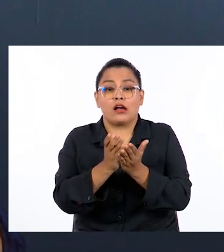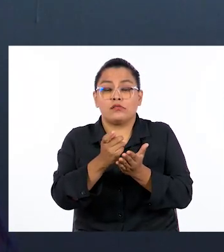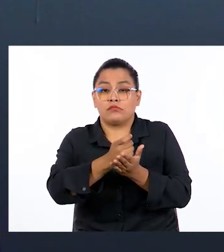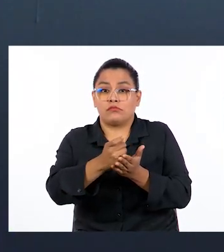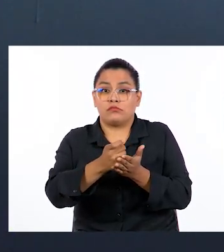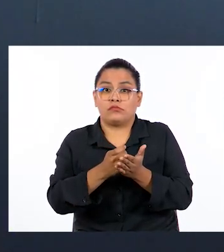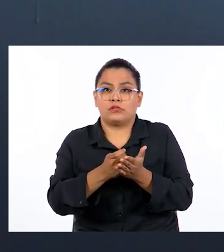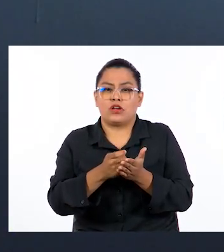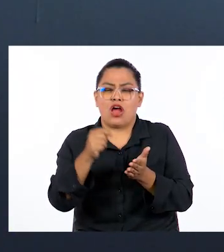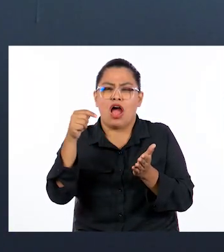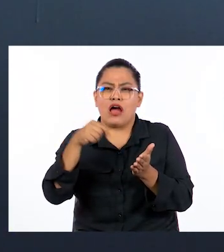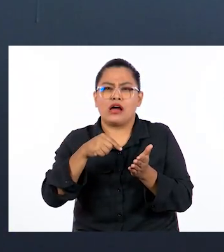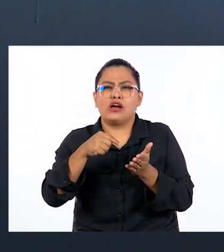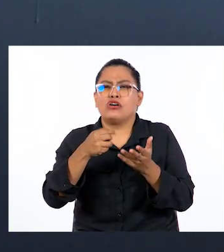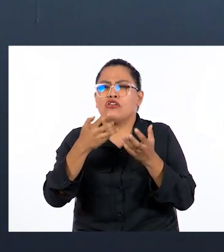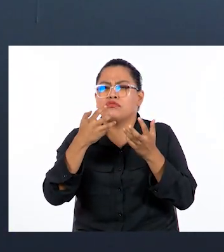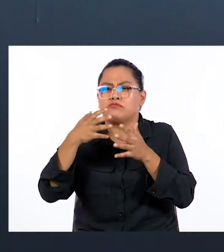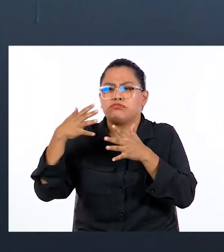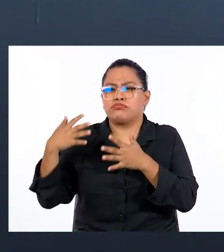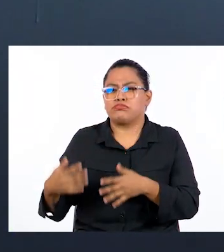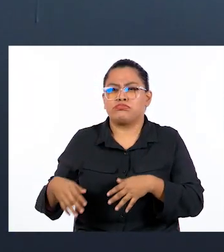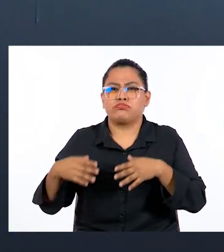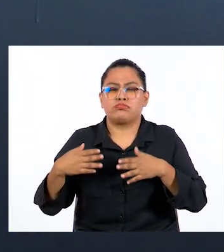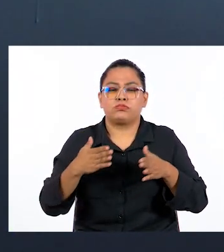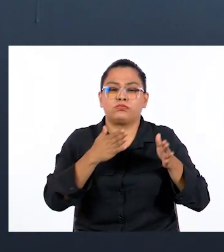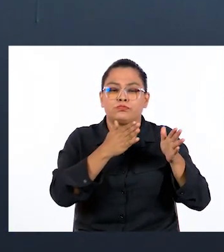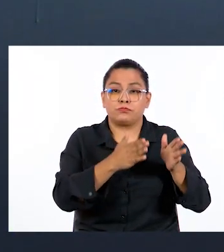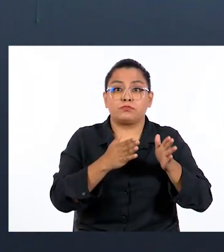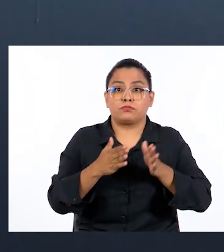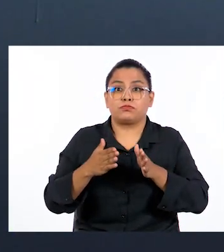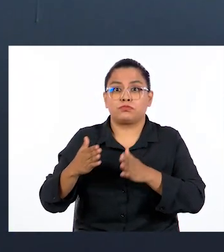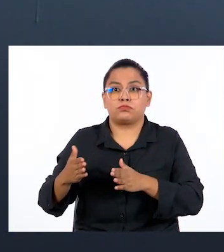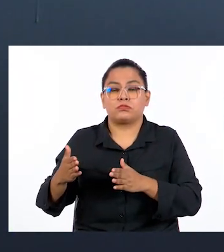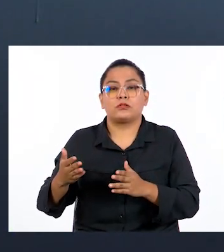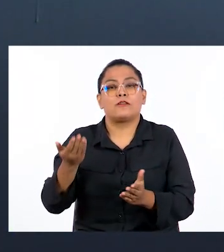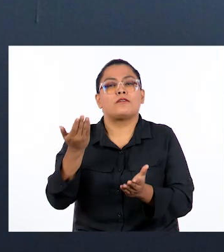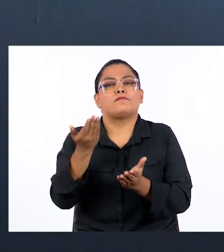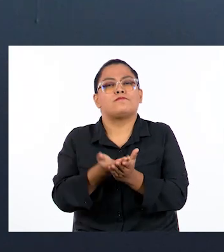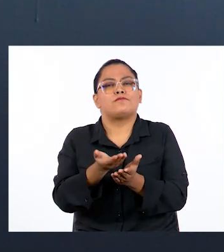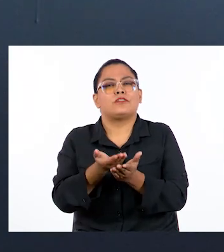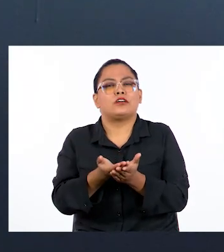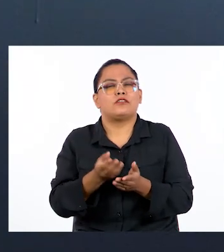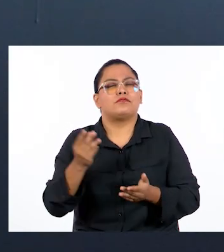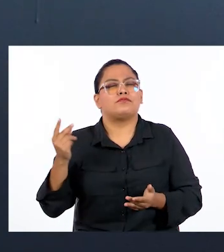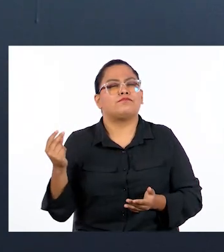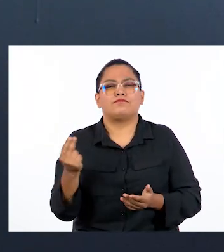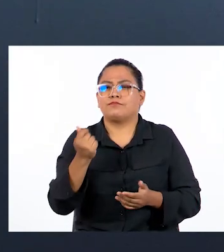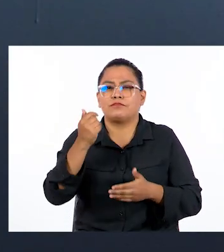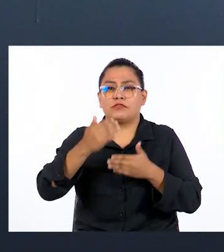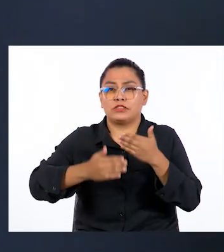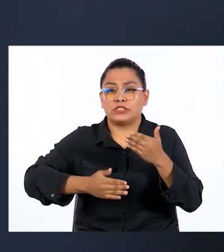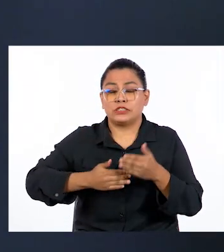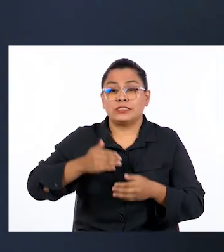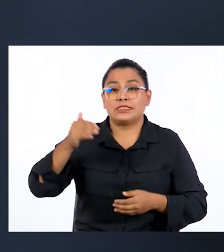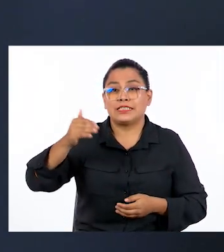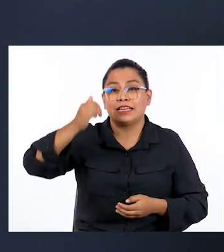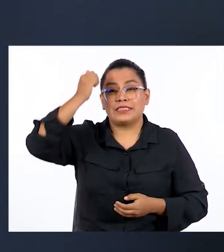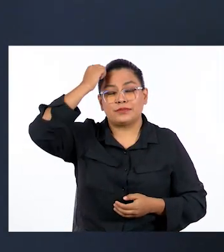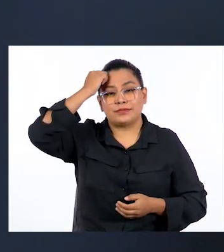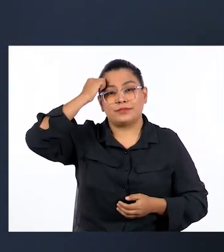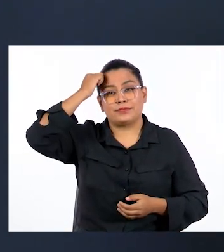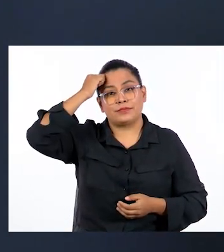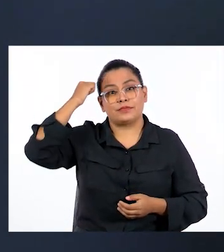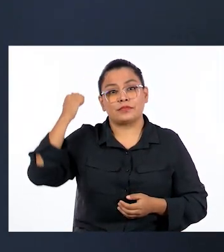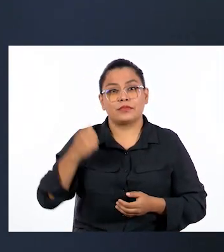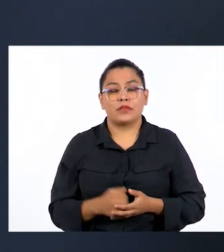serie de actividades ordenadas con el propósito de facilitar el proceso de enseñanza-aprendizaje.